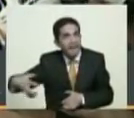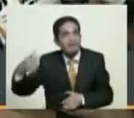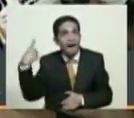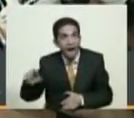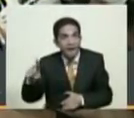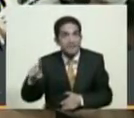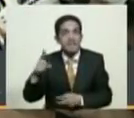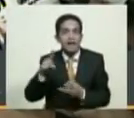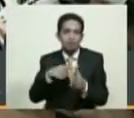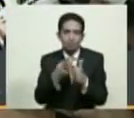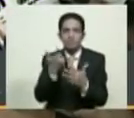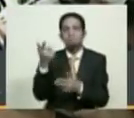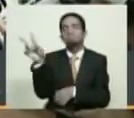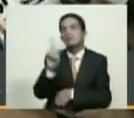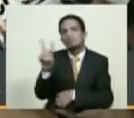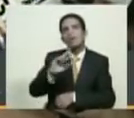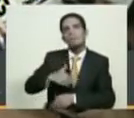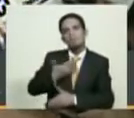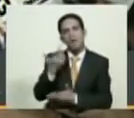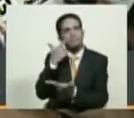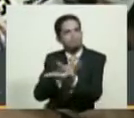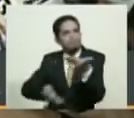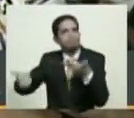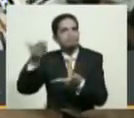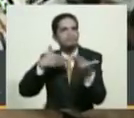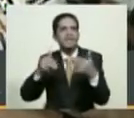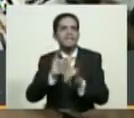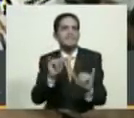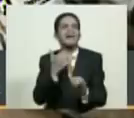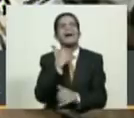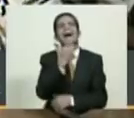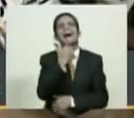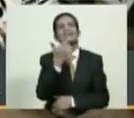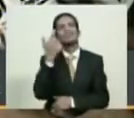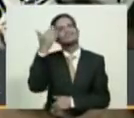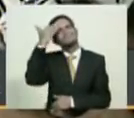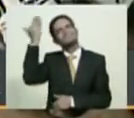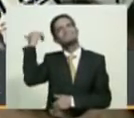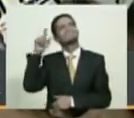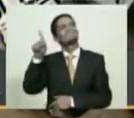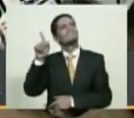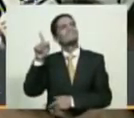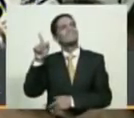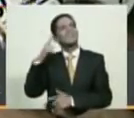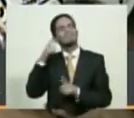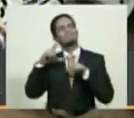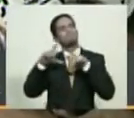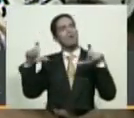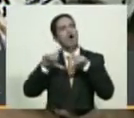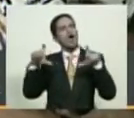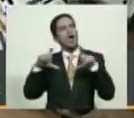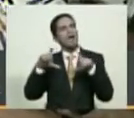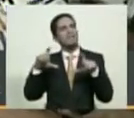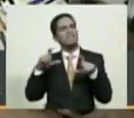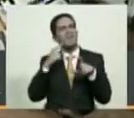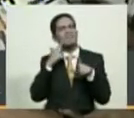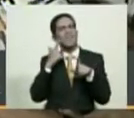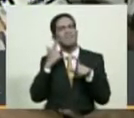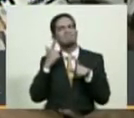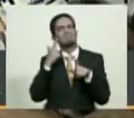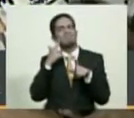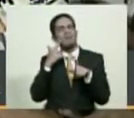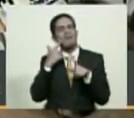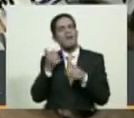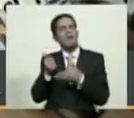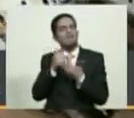potencialidades que poseen las naciones, y ya no basado en esos factores de medición, en aquellas monedas que simplemente inflan su valor y